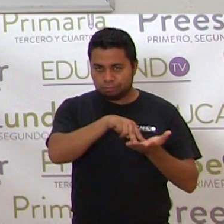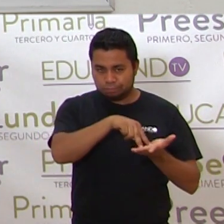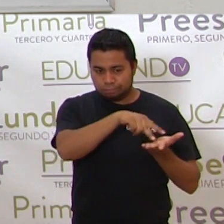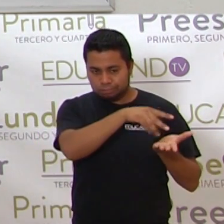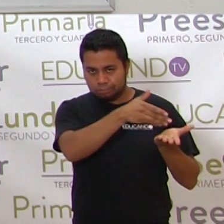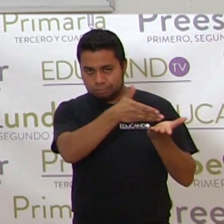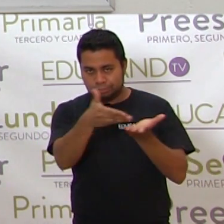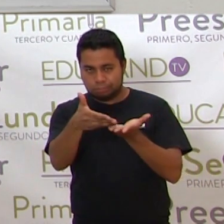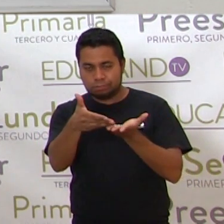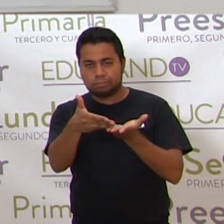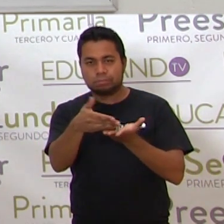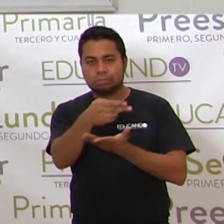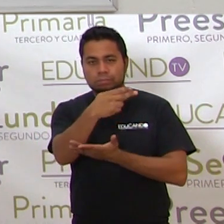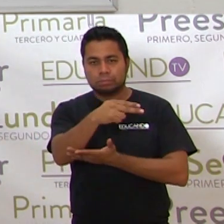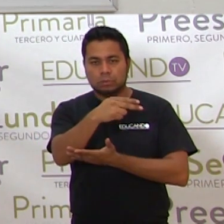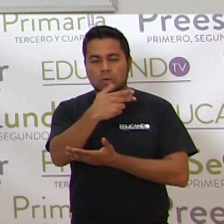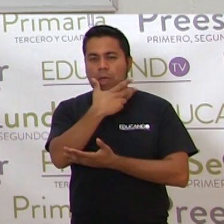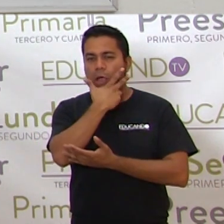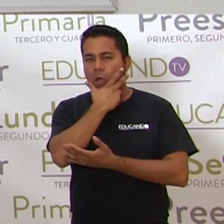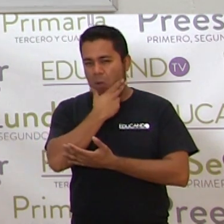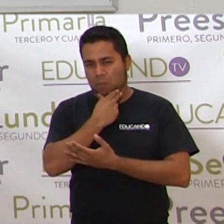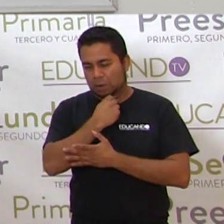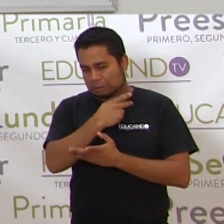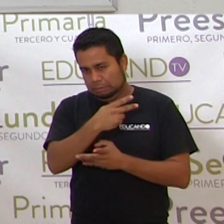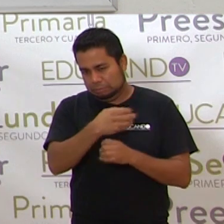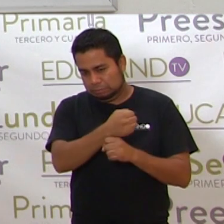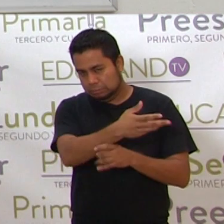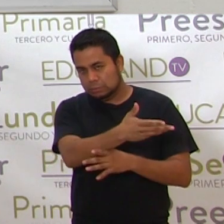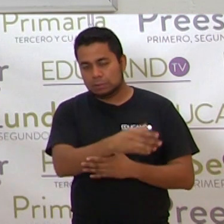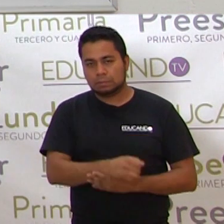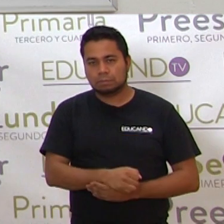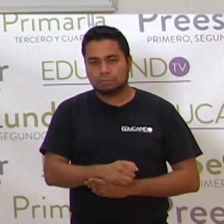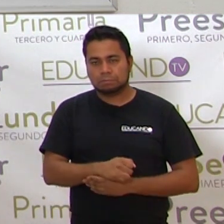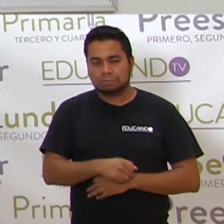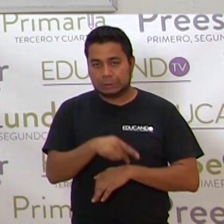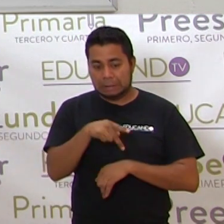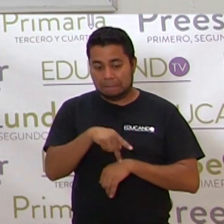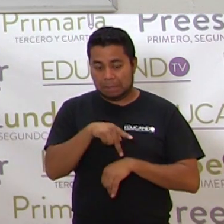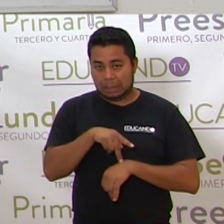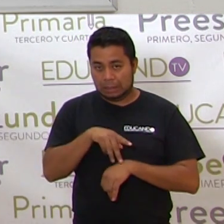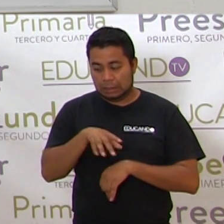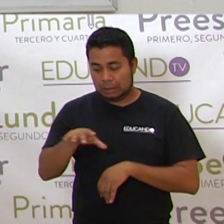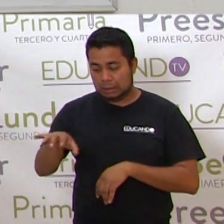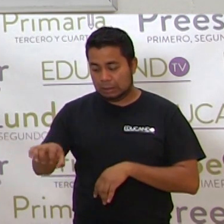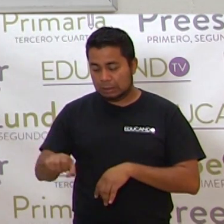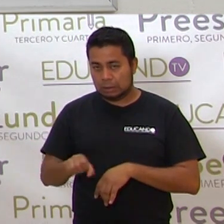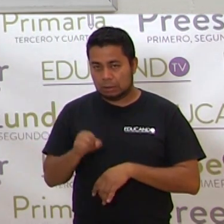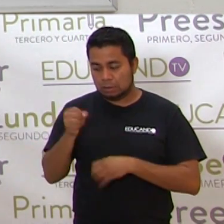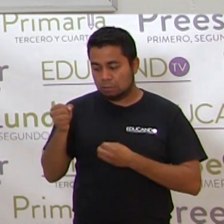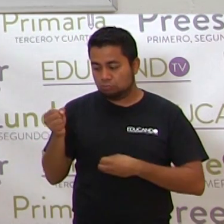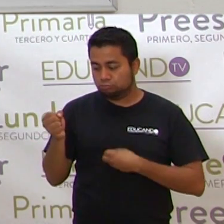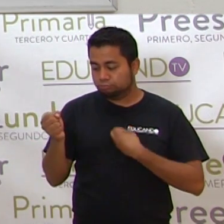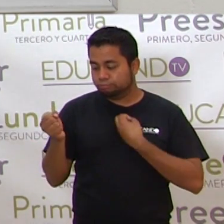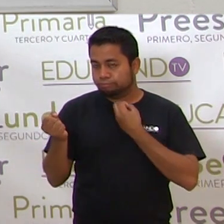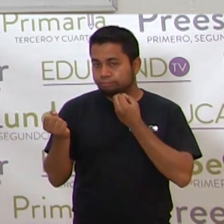lleva por nombre hombre. Toma la piedra y exclama: